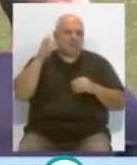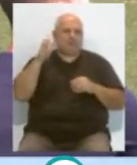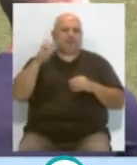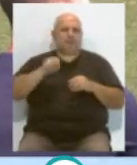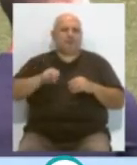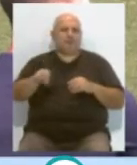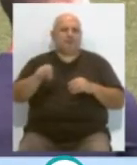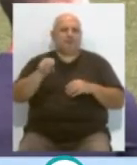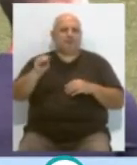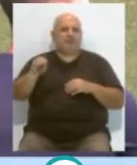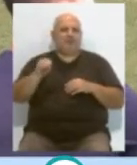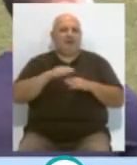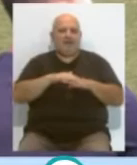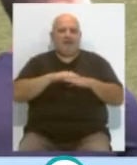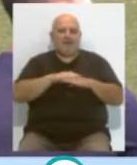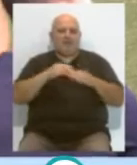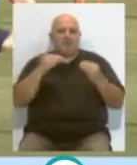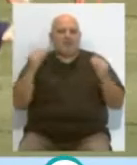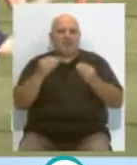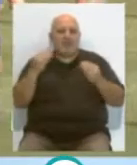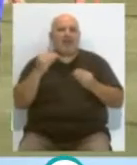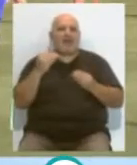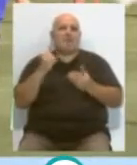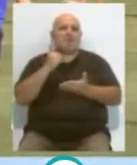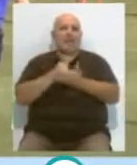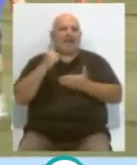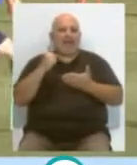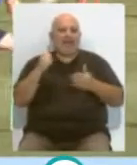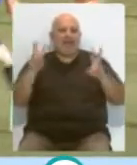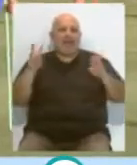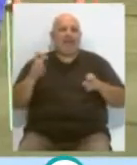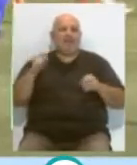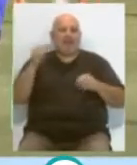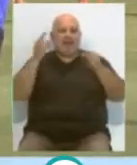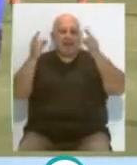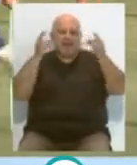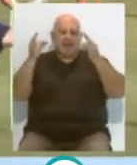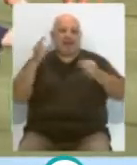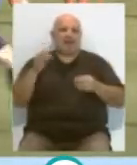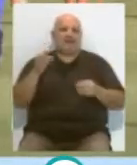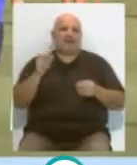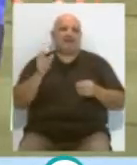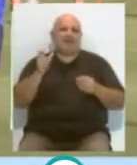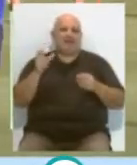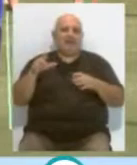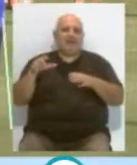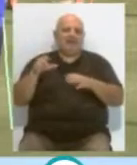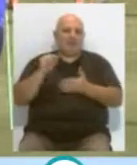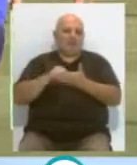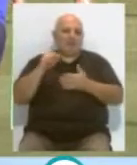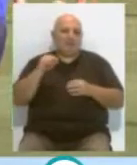dice... Tenemos que mejorar más la marca, tenemos que ser más preciso en la contención. Se lo llevó a su terreno